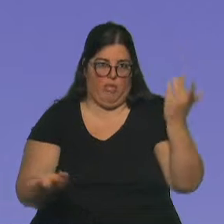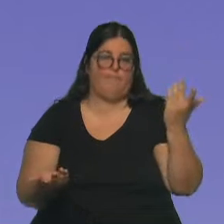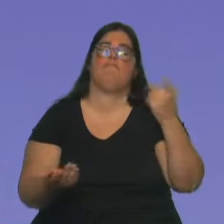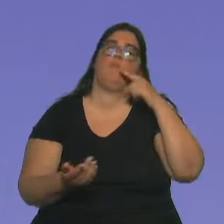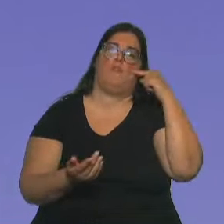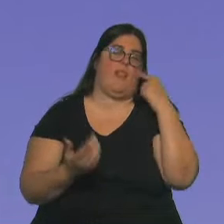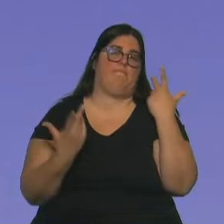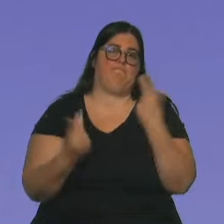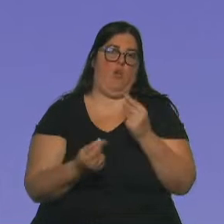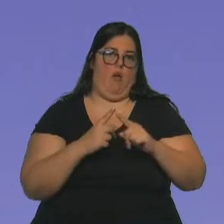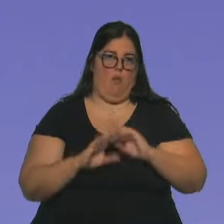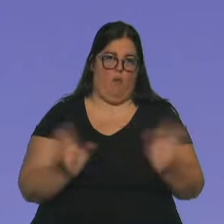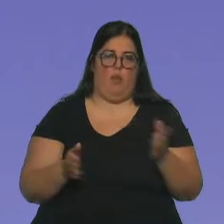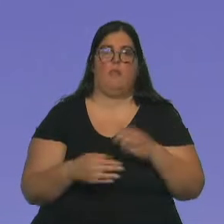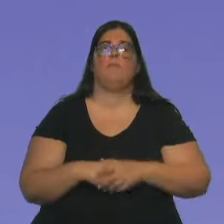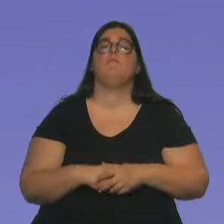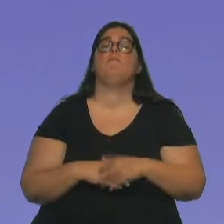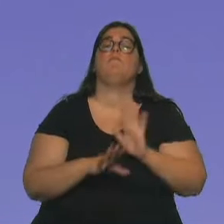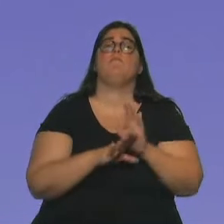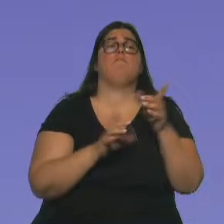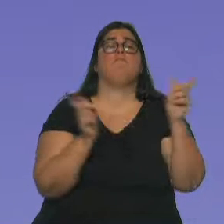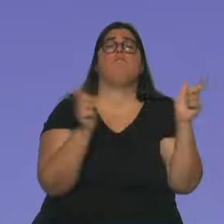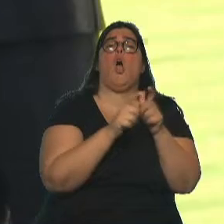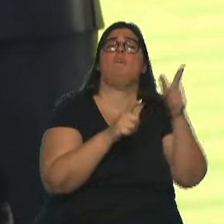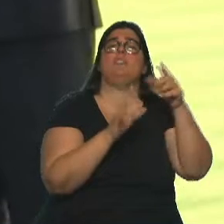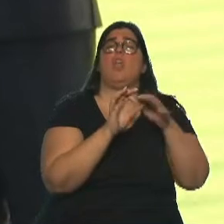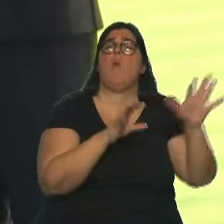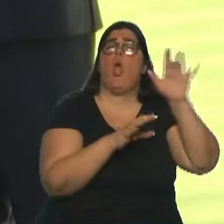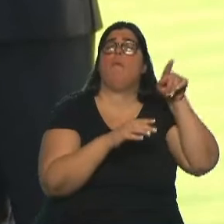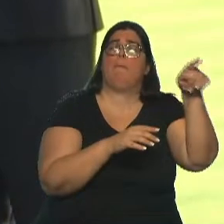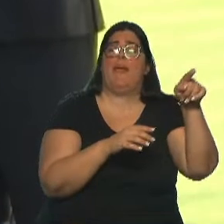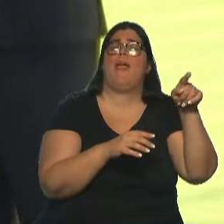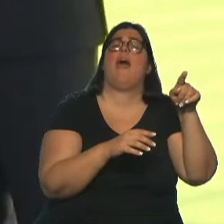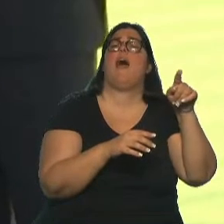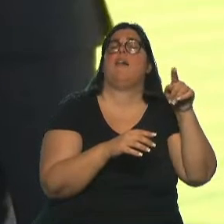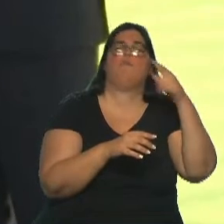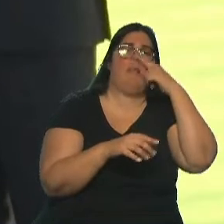el comisario de Comercio de la Unión Europea, Valdis Dombrovskis, cancelara a